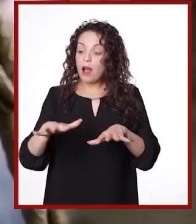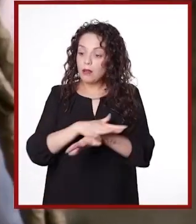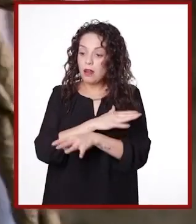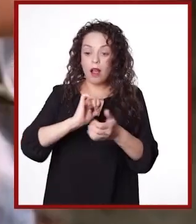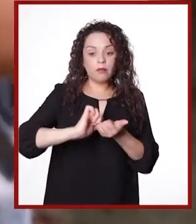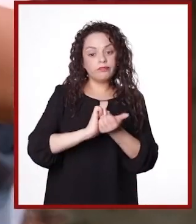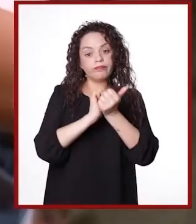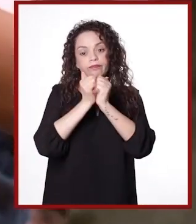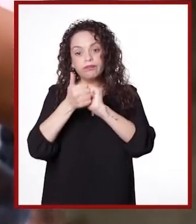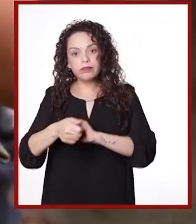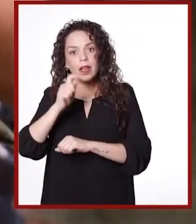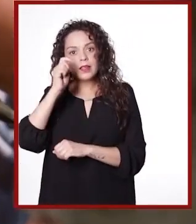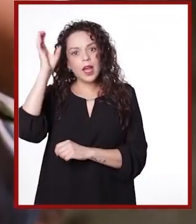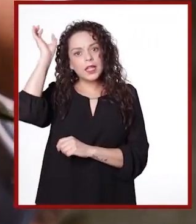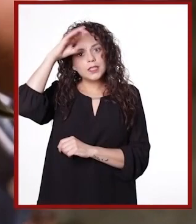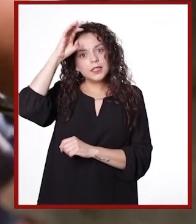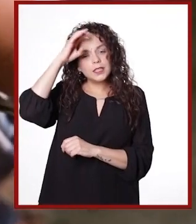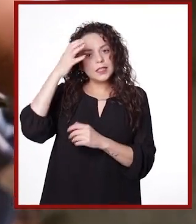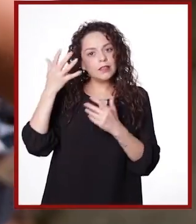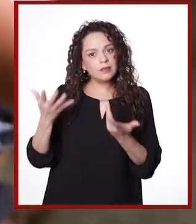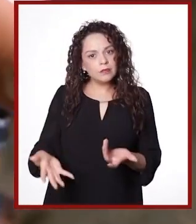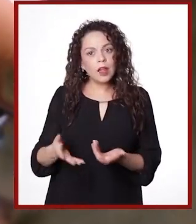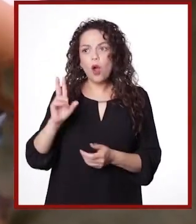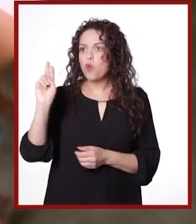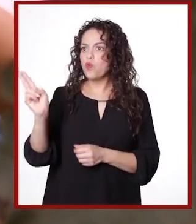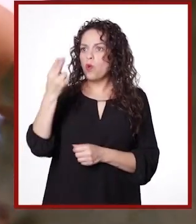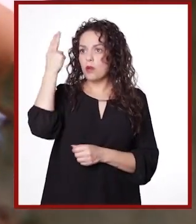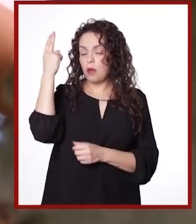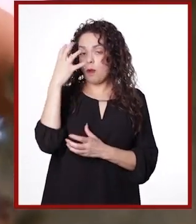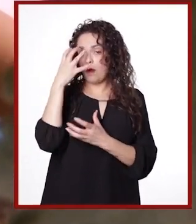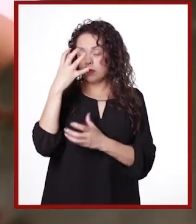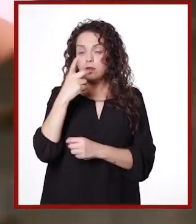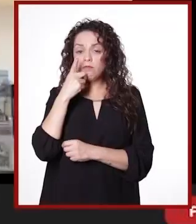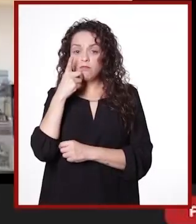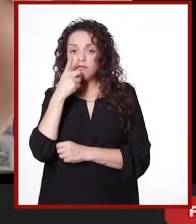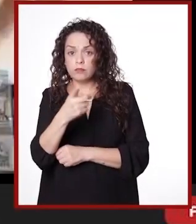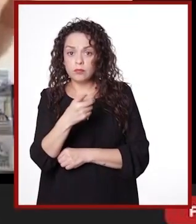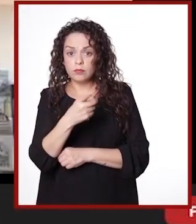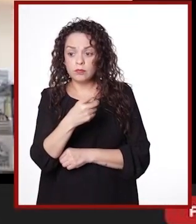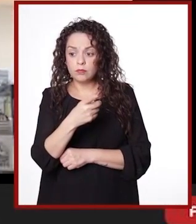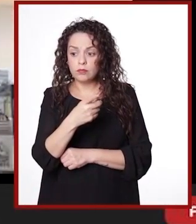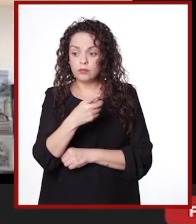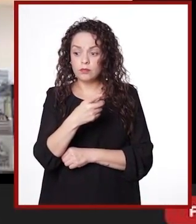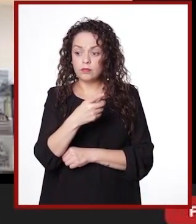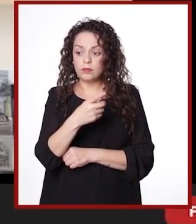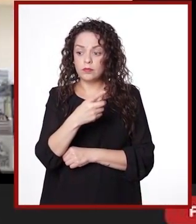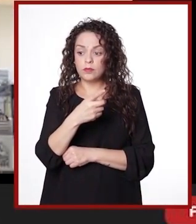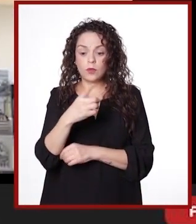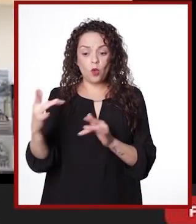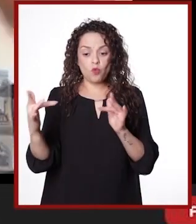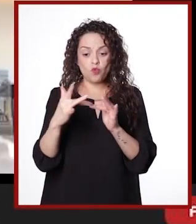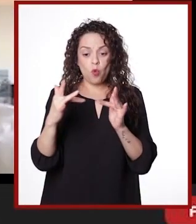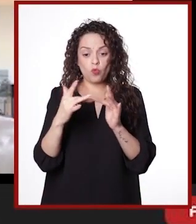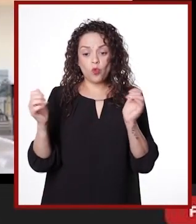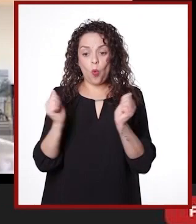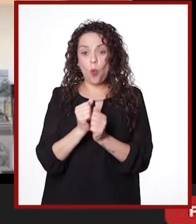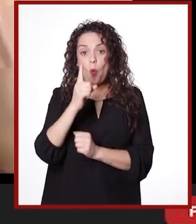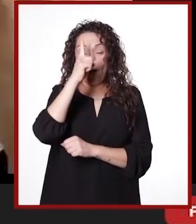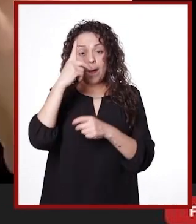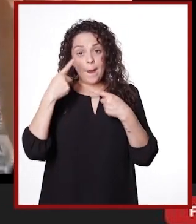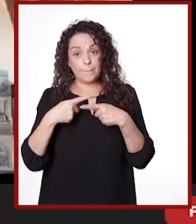en ciencia, y hay estudios en universidades muy serias que determinan que solo el contacto de una